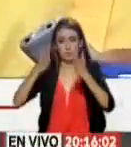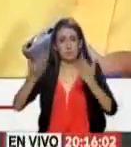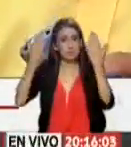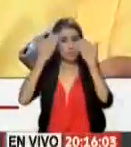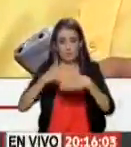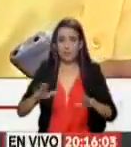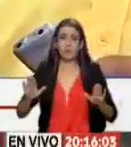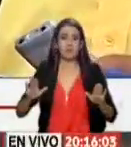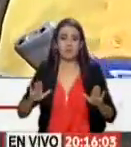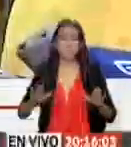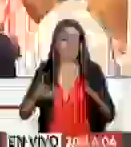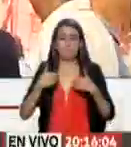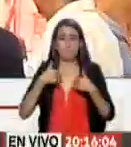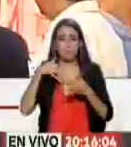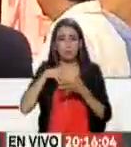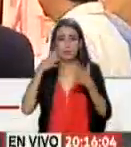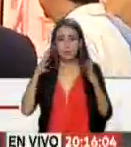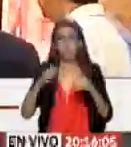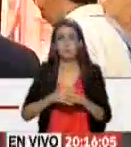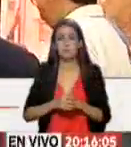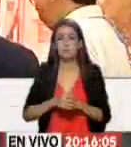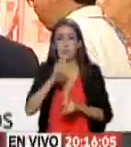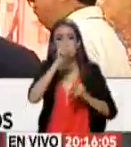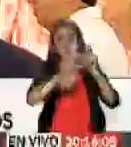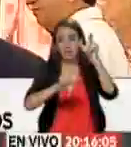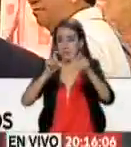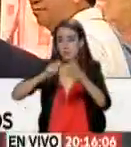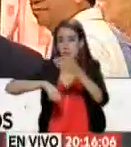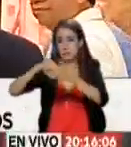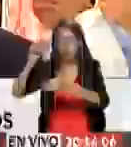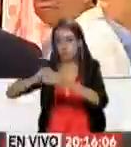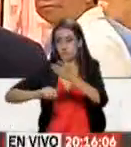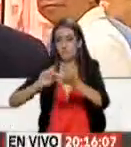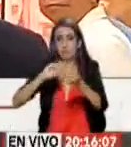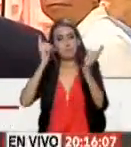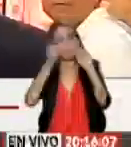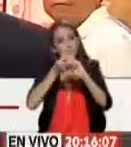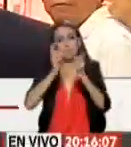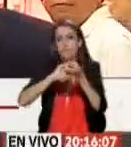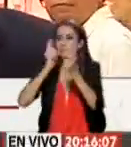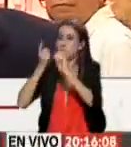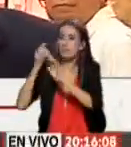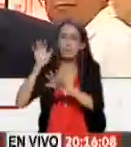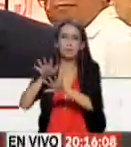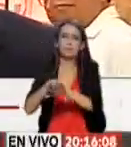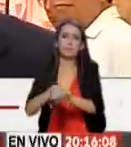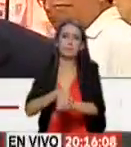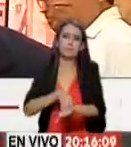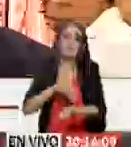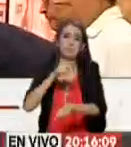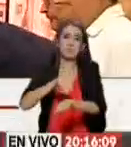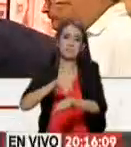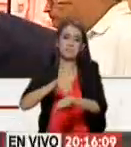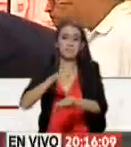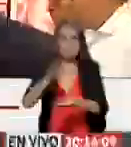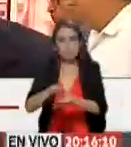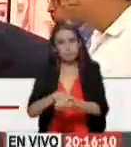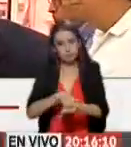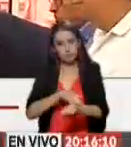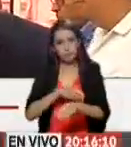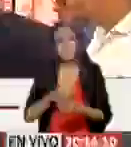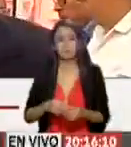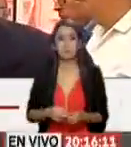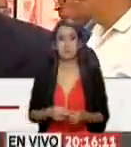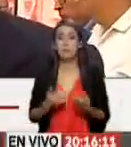oportunidad de laboral. Hay personas a las que se les termina el contrato y están cambiándolos constantemente y eso genera un problema, y es que no hayan